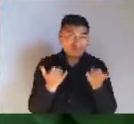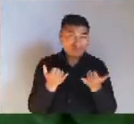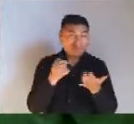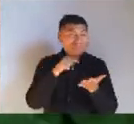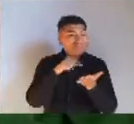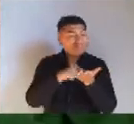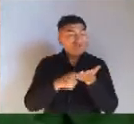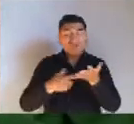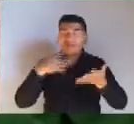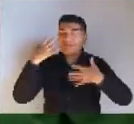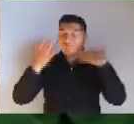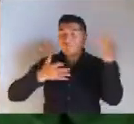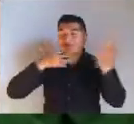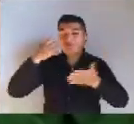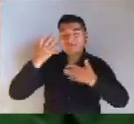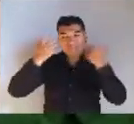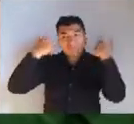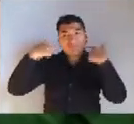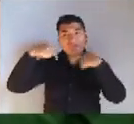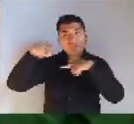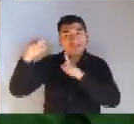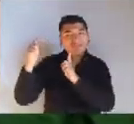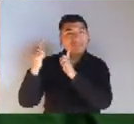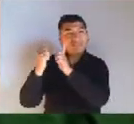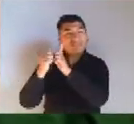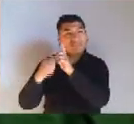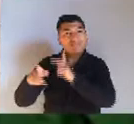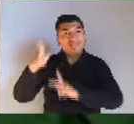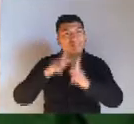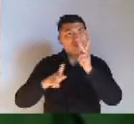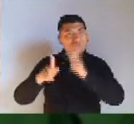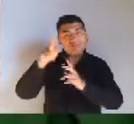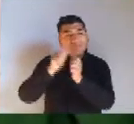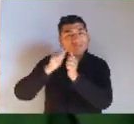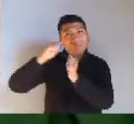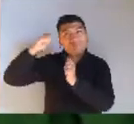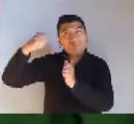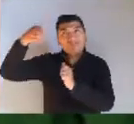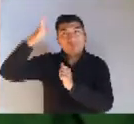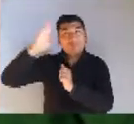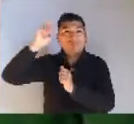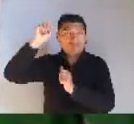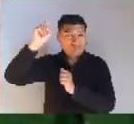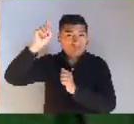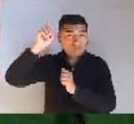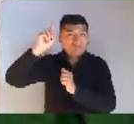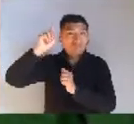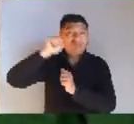esa alegría con la que vamos a ir al encuentro de los hermanos alejados de Dios,